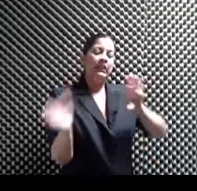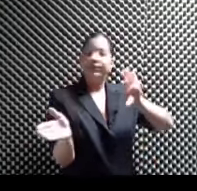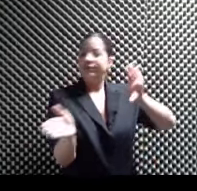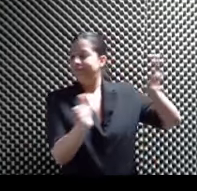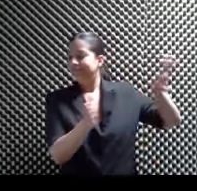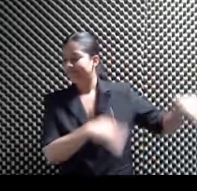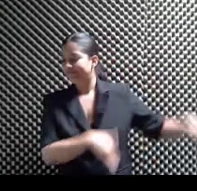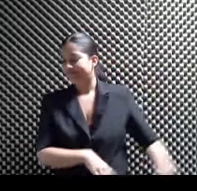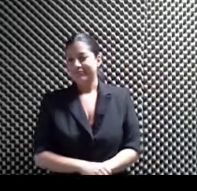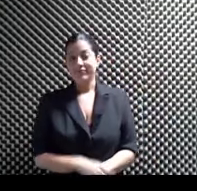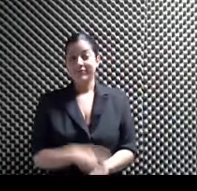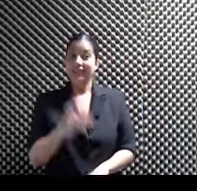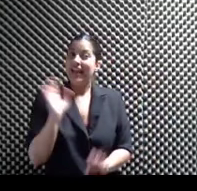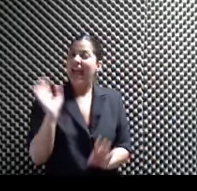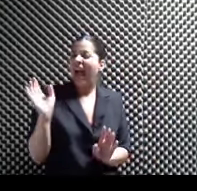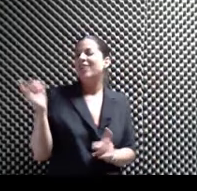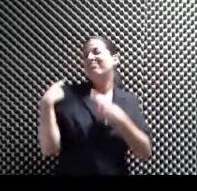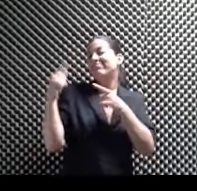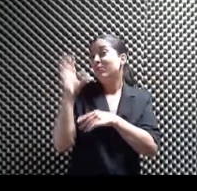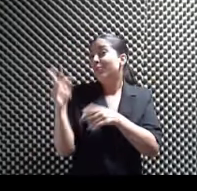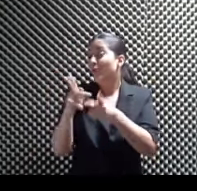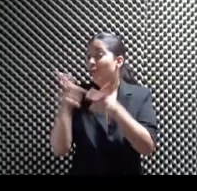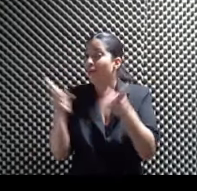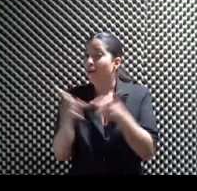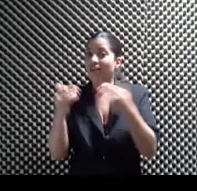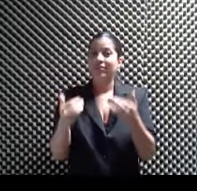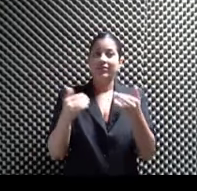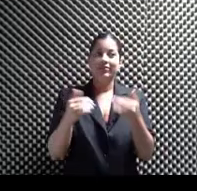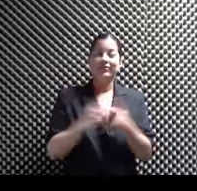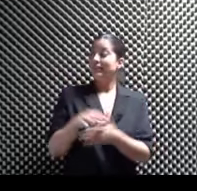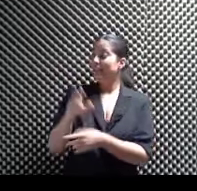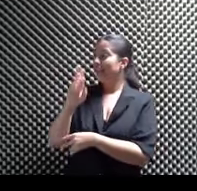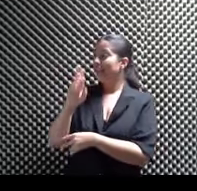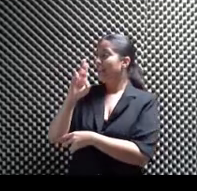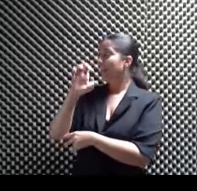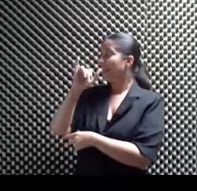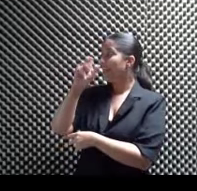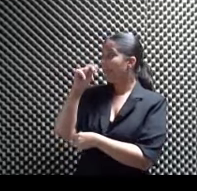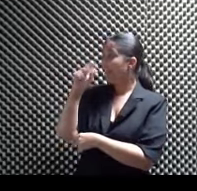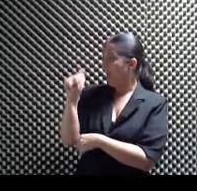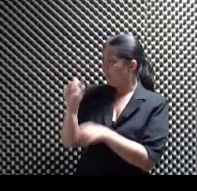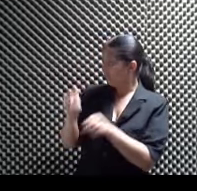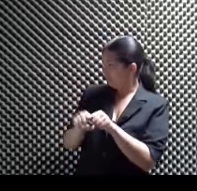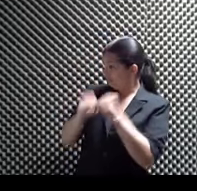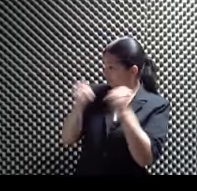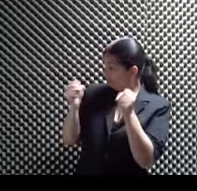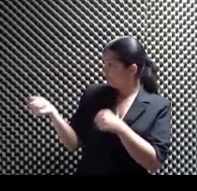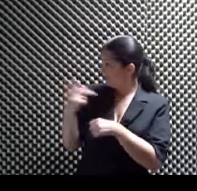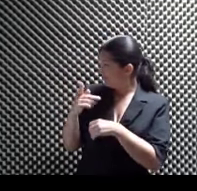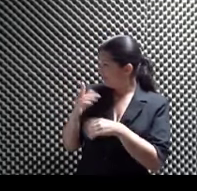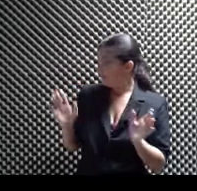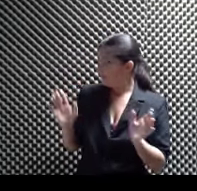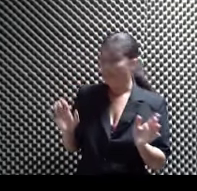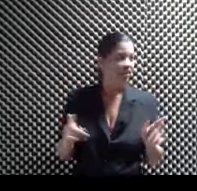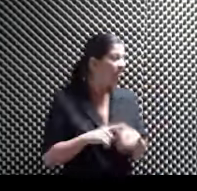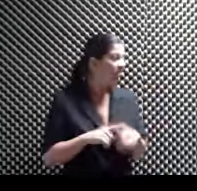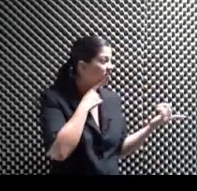Encontramos El Lugar Reina Vamos A Irnos A Pausa Y Regresamos Porque Él Pide La Pausa Aquí